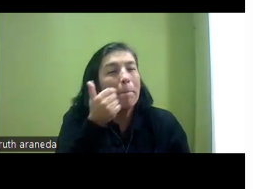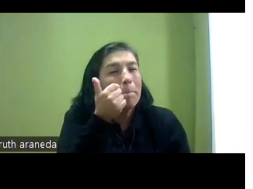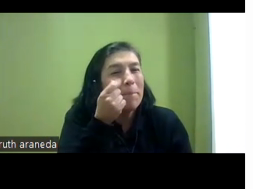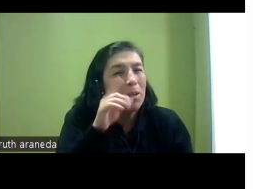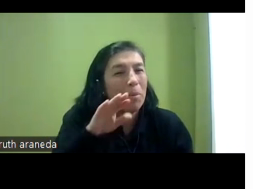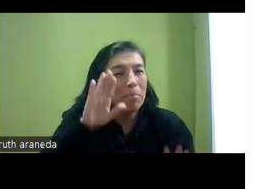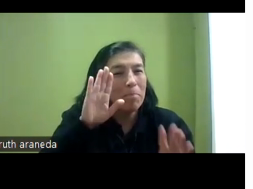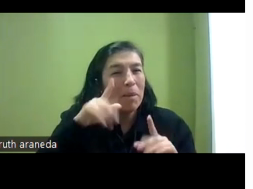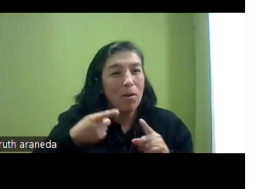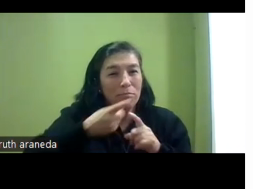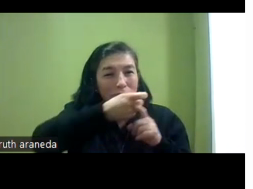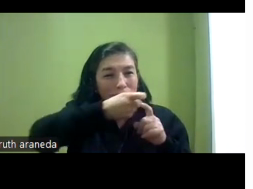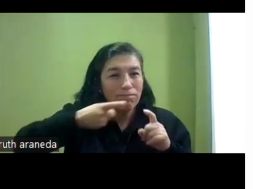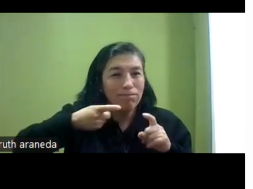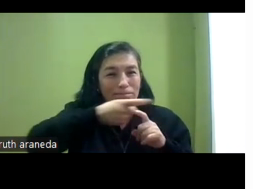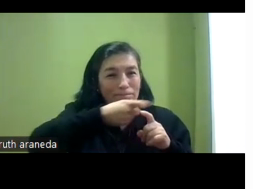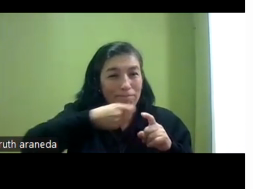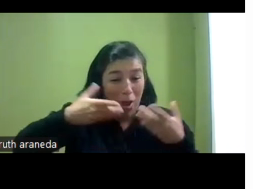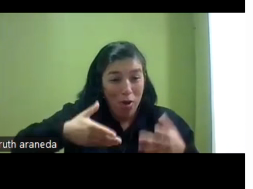al crochet moderno.